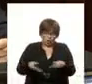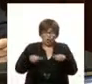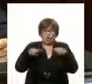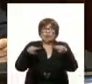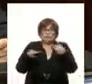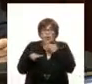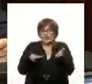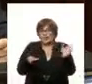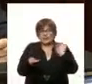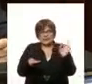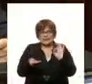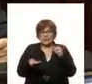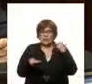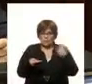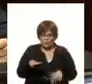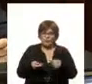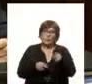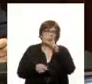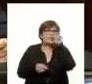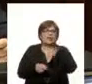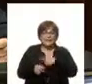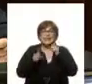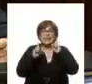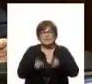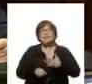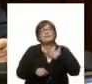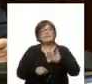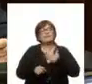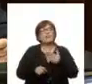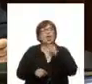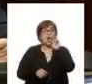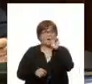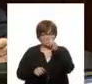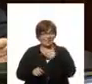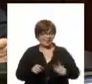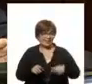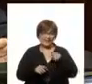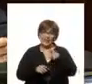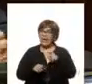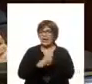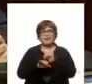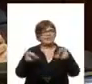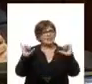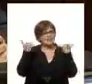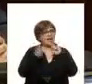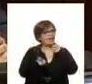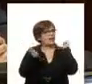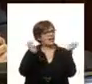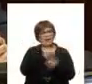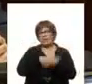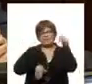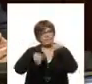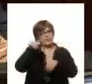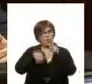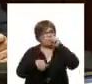nunca se hizo público. Finalmente, es urgente reclamar al gobierno de Ortega la aprobación inmediata de una profunda reforma electoral